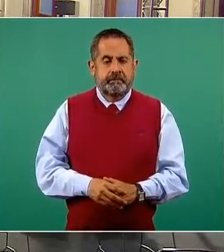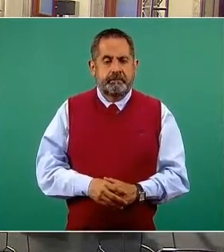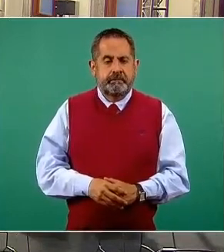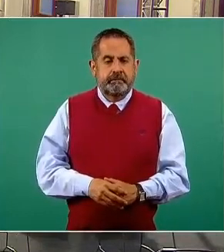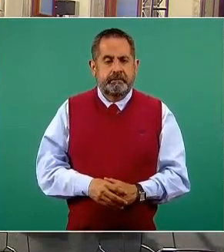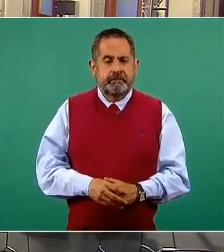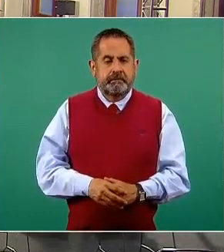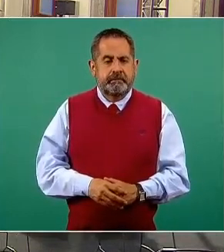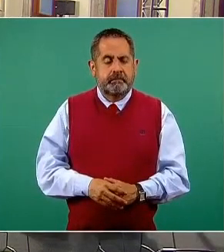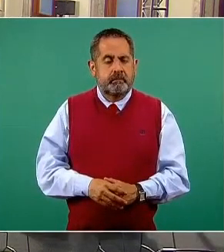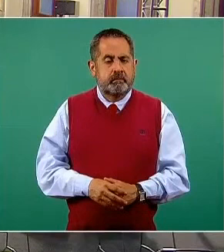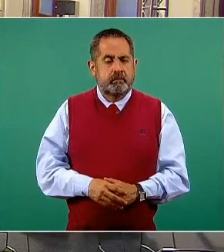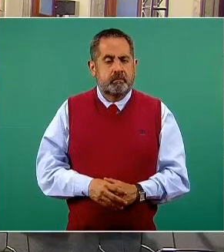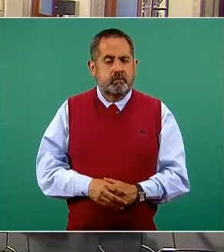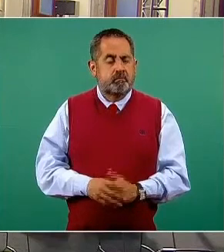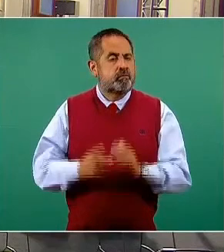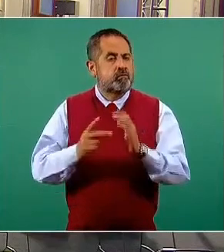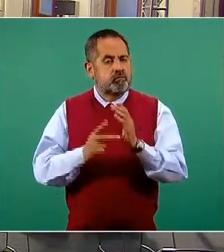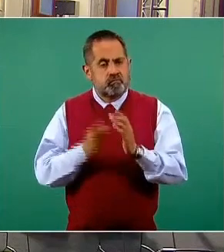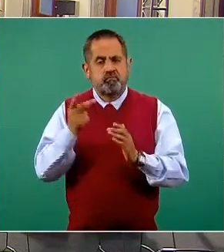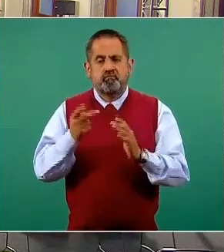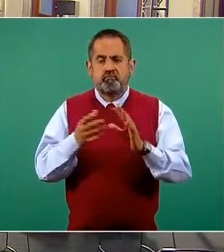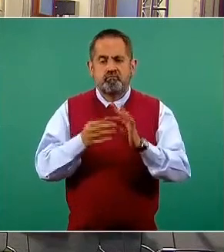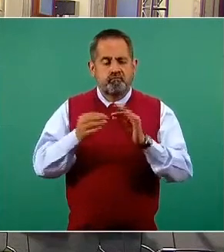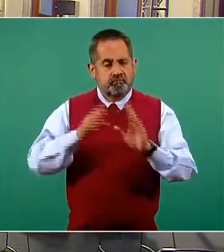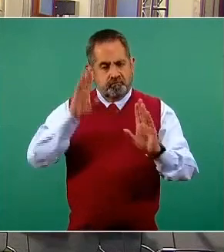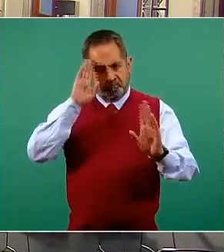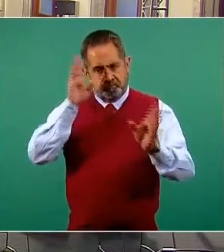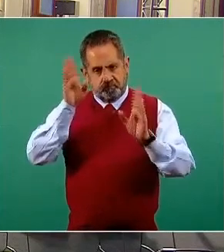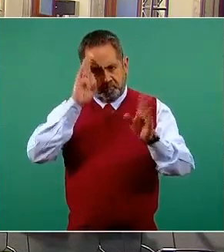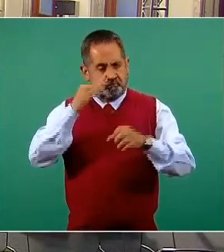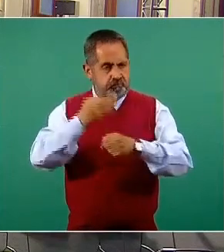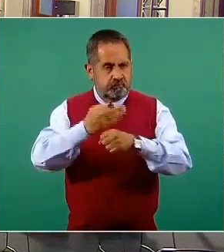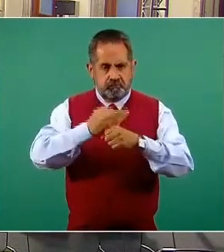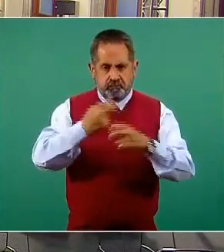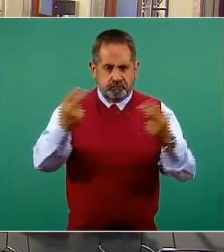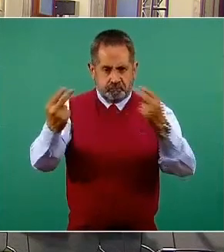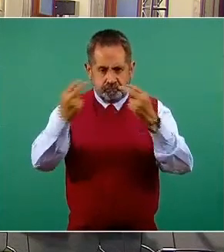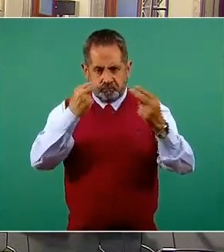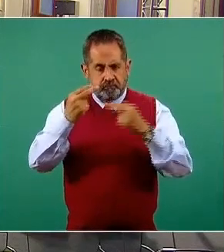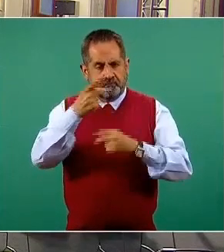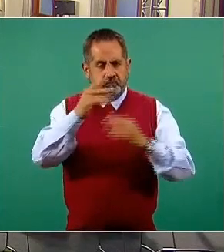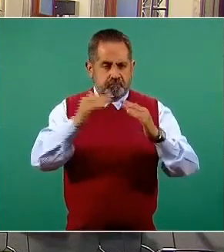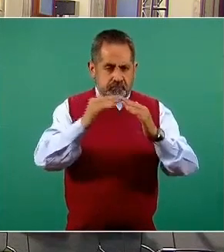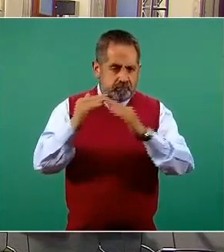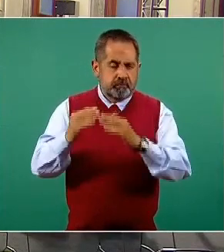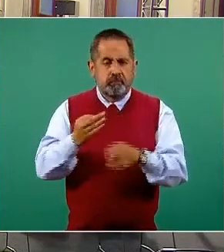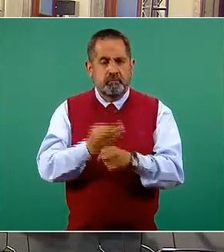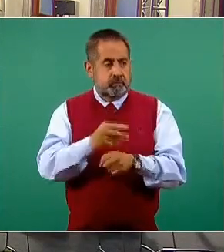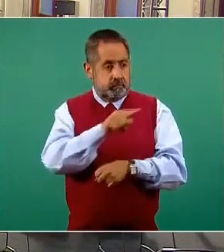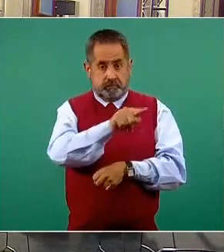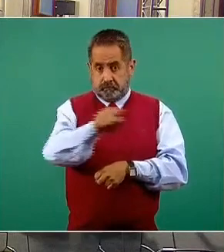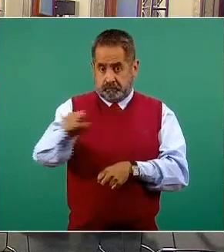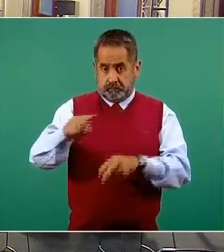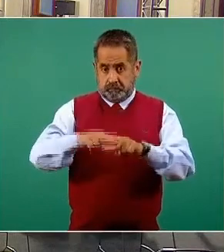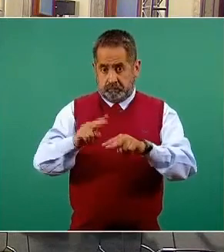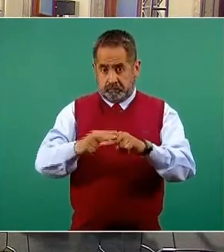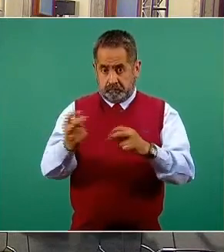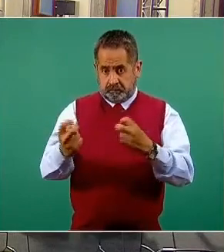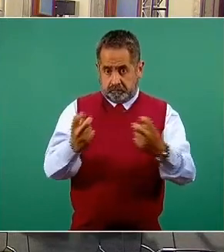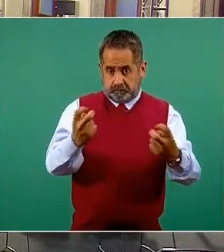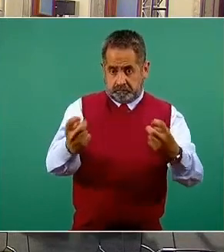Bueno, pues nuevamente, sobre todo, saludar a quienes nos acompañan desde sus casas y también a los medios de comunicación aquí